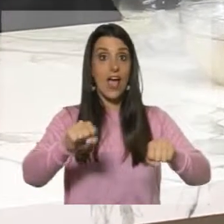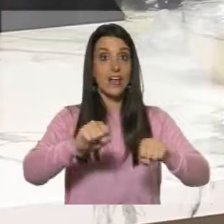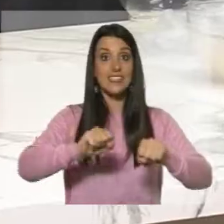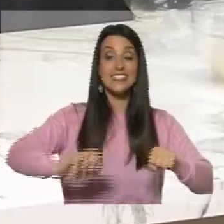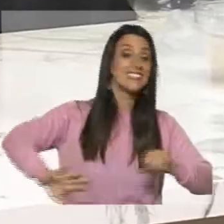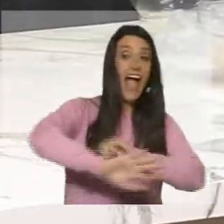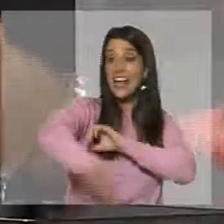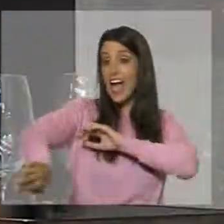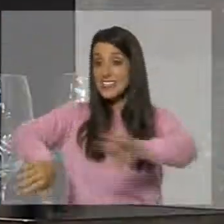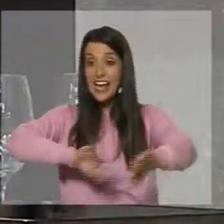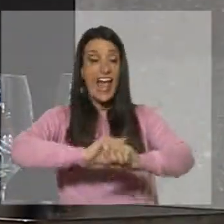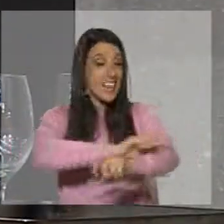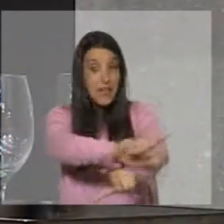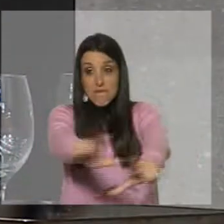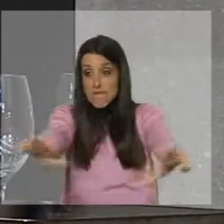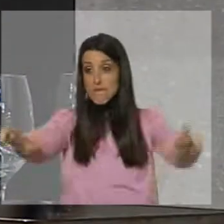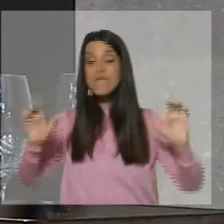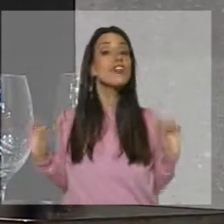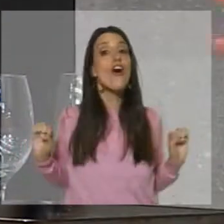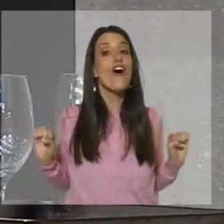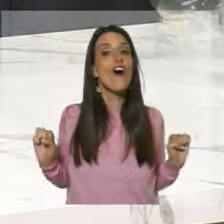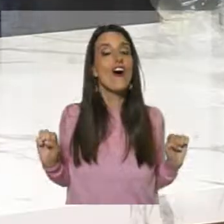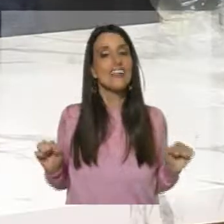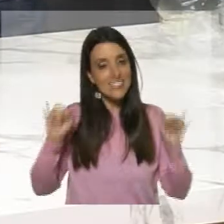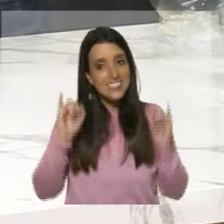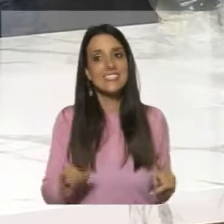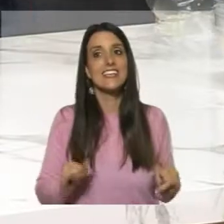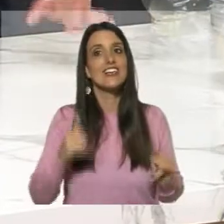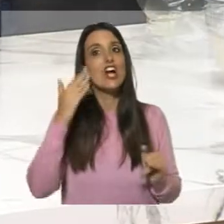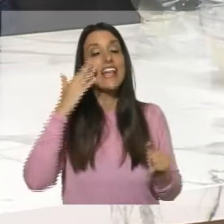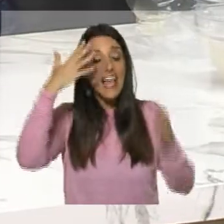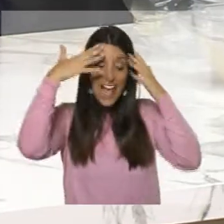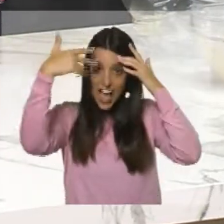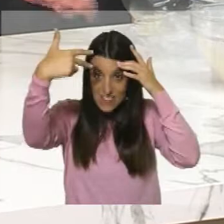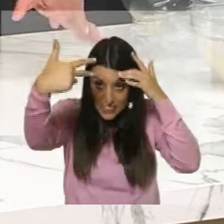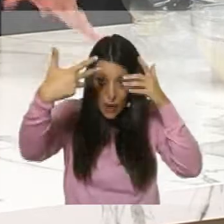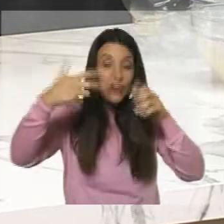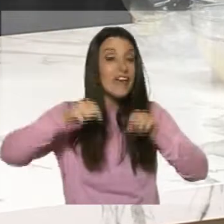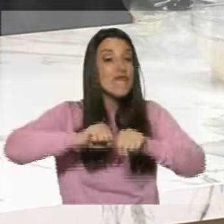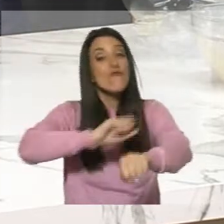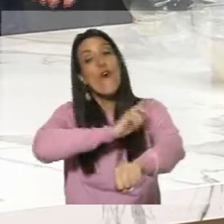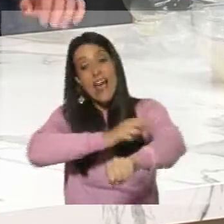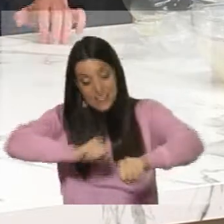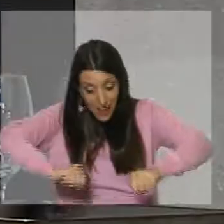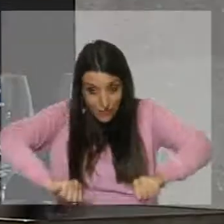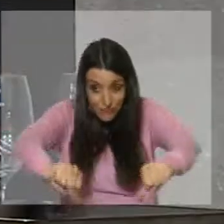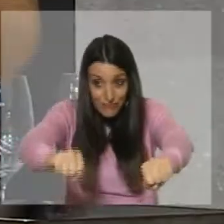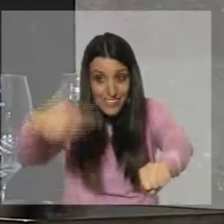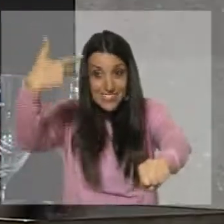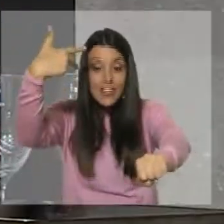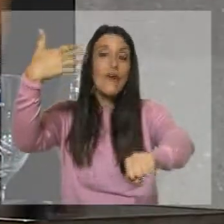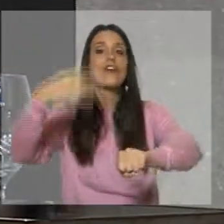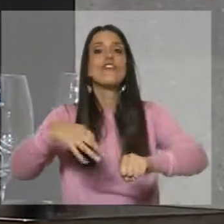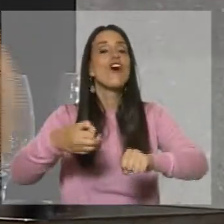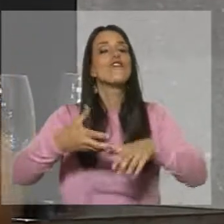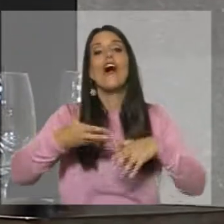sacamos si no todo digas... de la mesada, sí, por ya, favor. Ya voy avisando, Ceci, yo sé que la cabeza se va a ver, porque me voy a tener que esforzar tanto que va a ser. Yo voy del otro lado y te